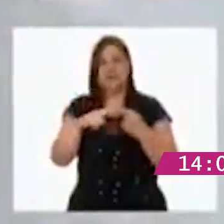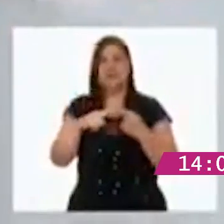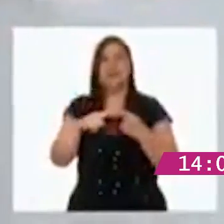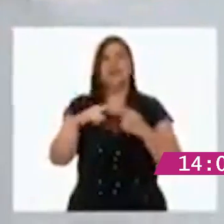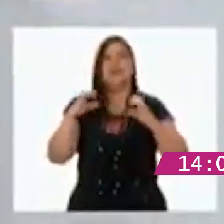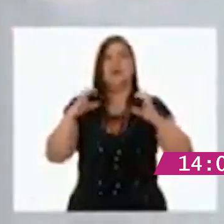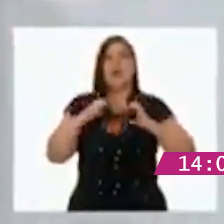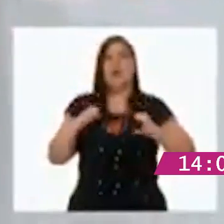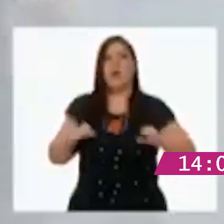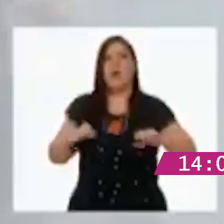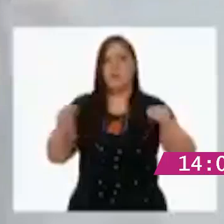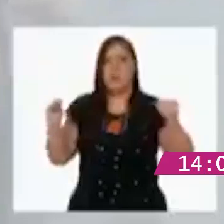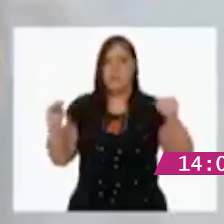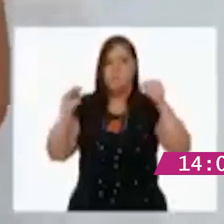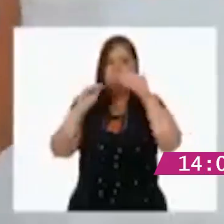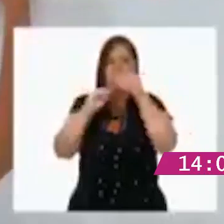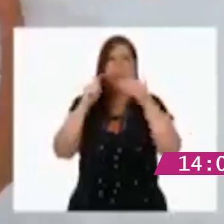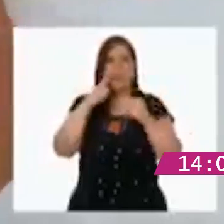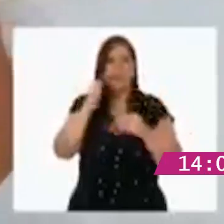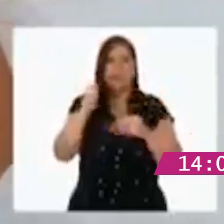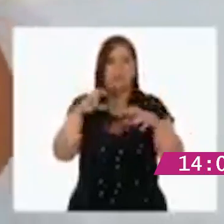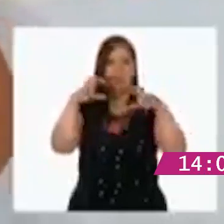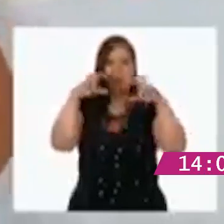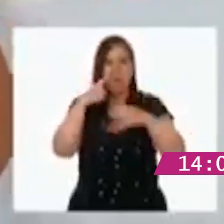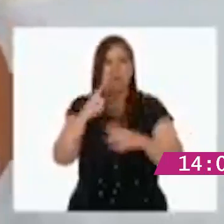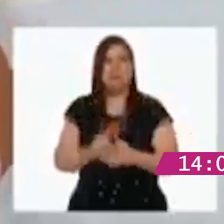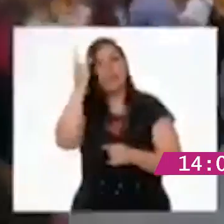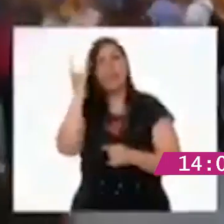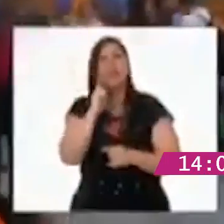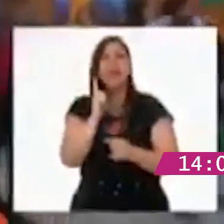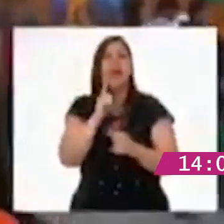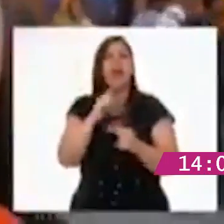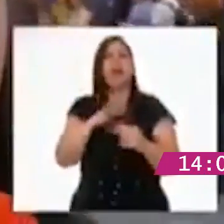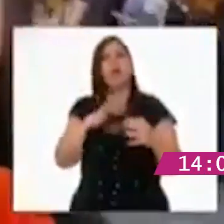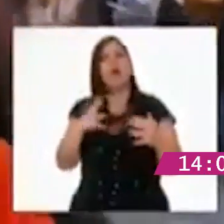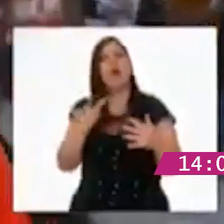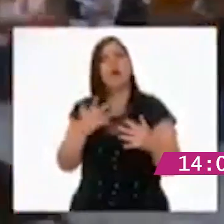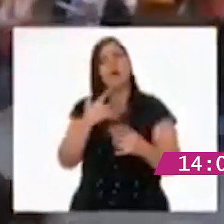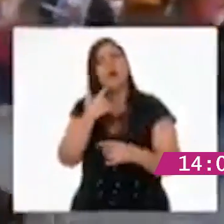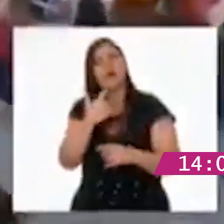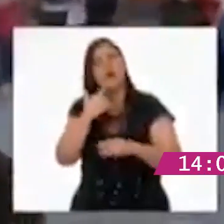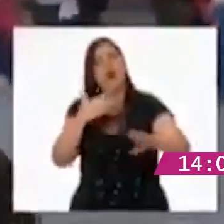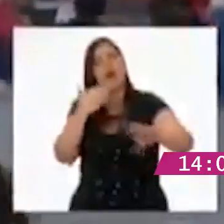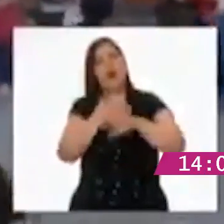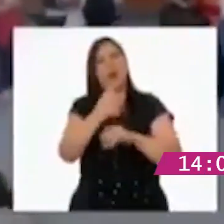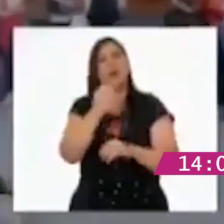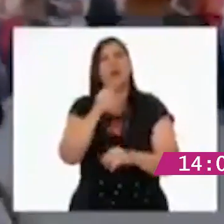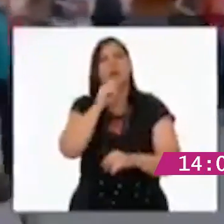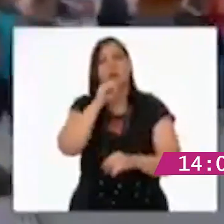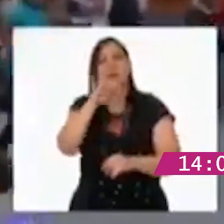como WhatsApp, que ha fungido como enlace permanente para que estudiantes de preescolar, primaria y secundaria